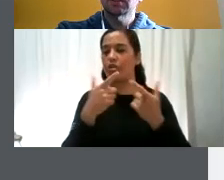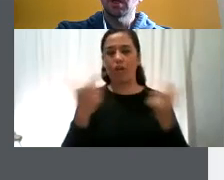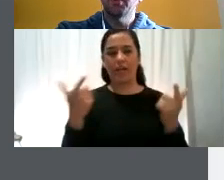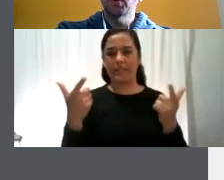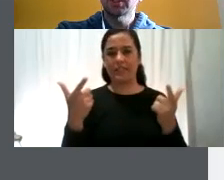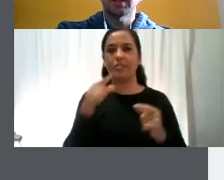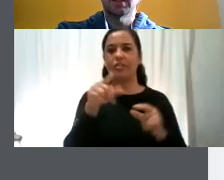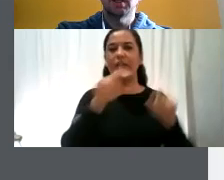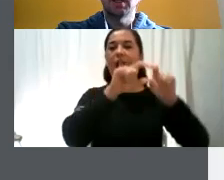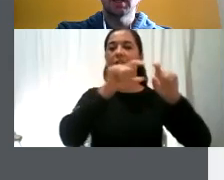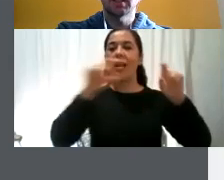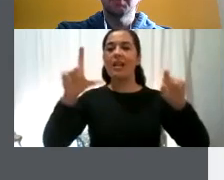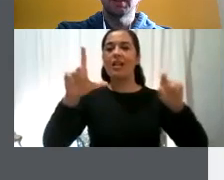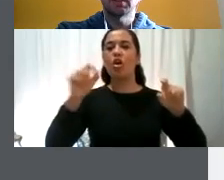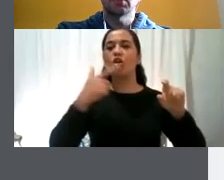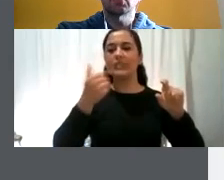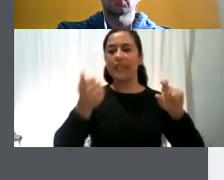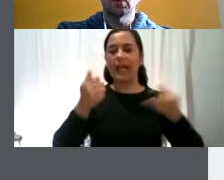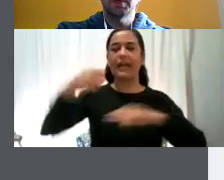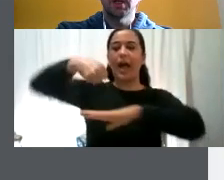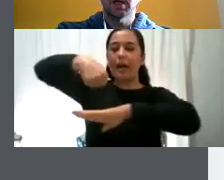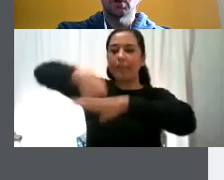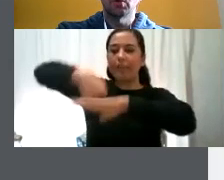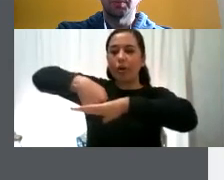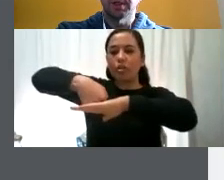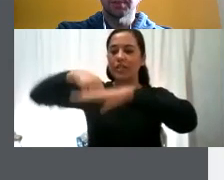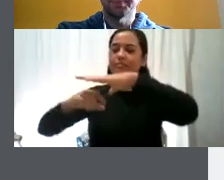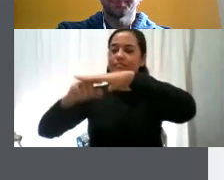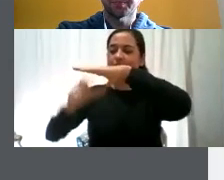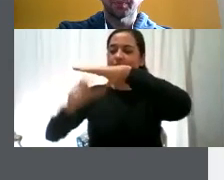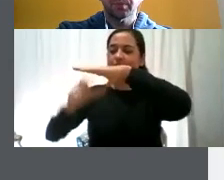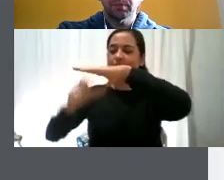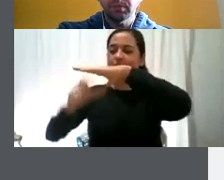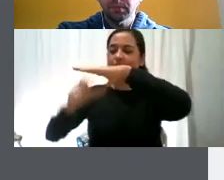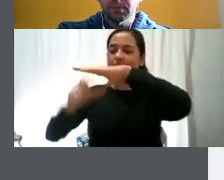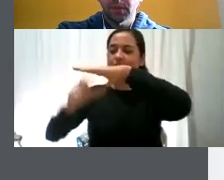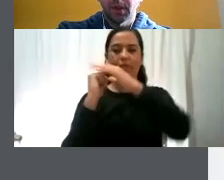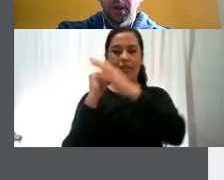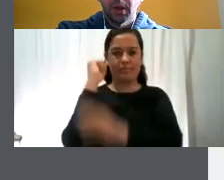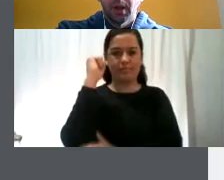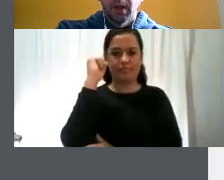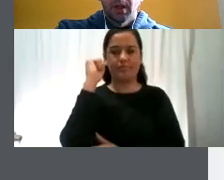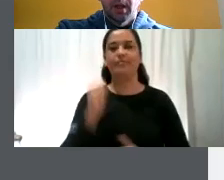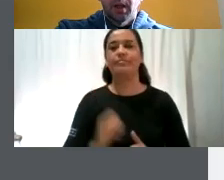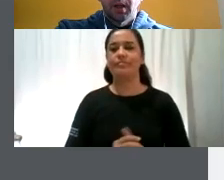losa se apoya directamente sobre las columnas.